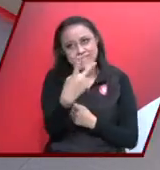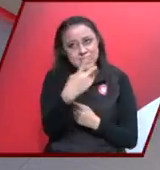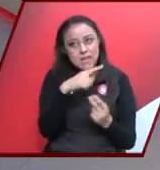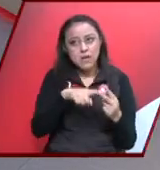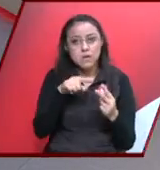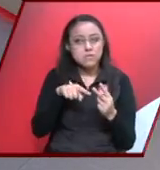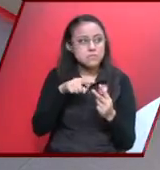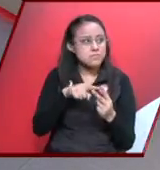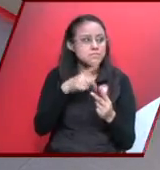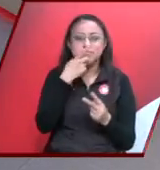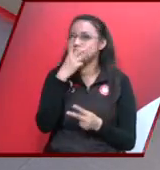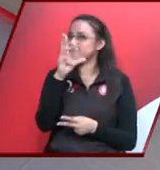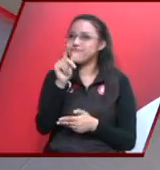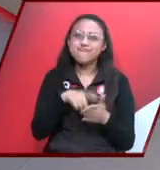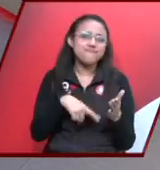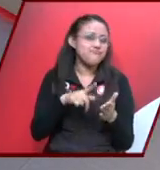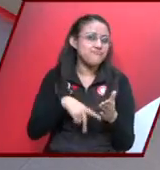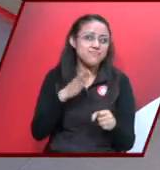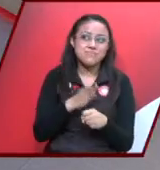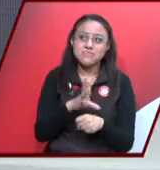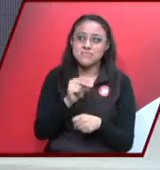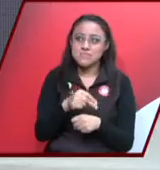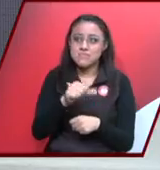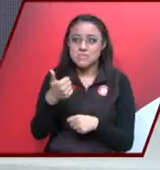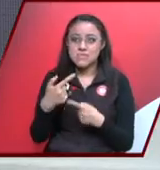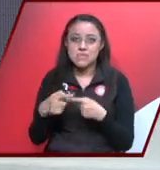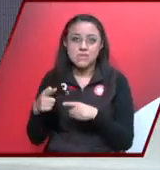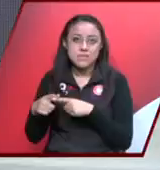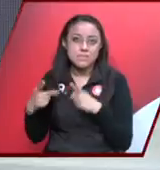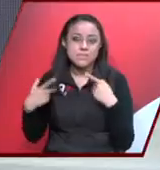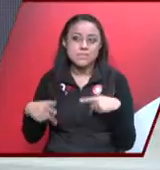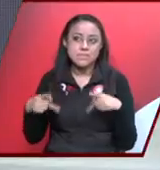ya están suspendidos de ello. Es una sección que nos están manejando otra área.